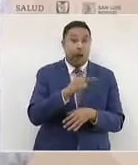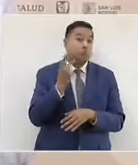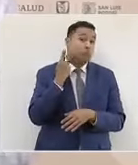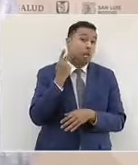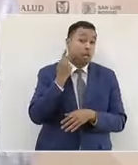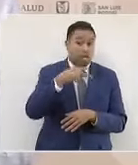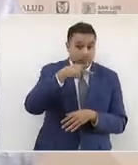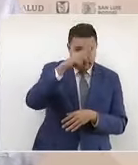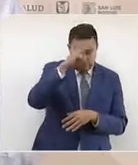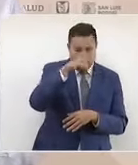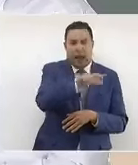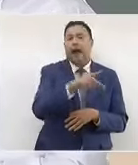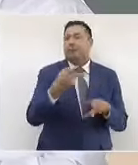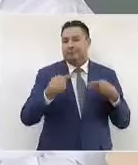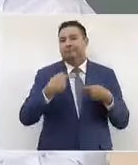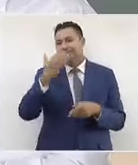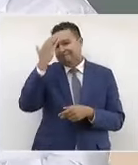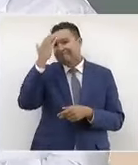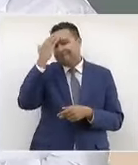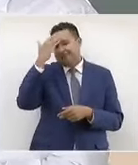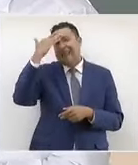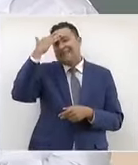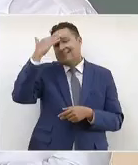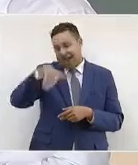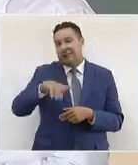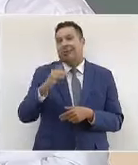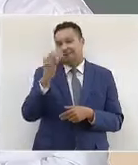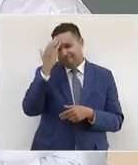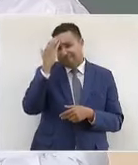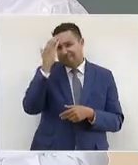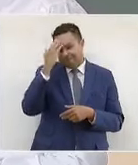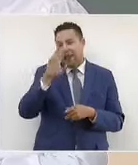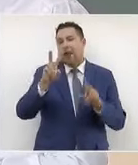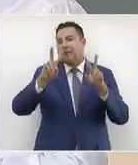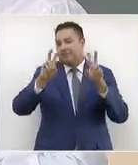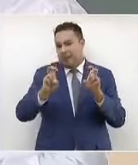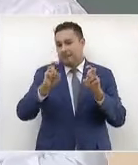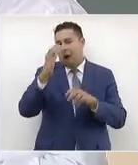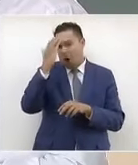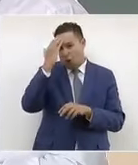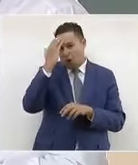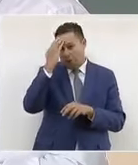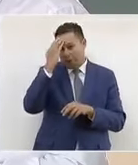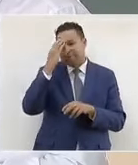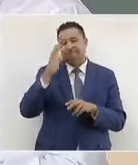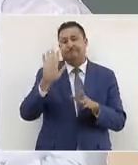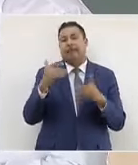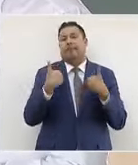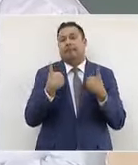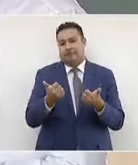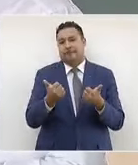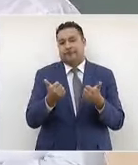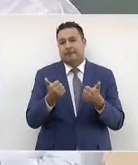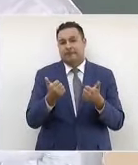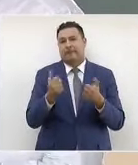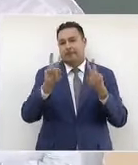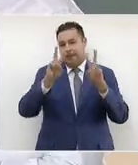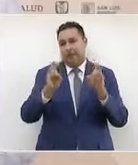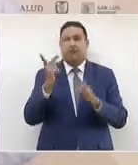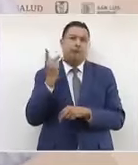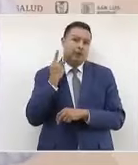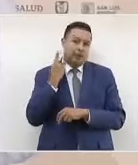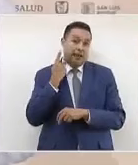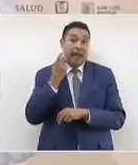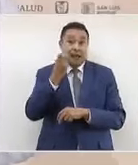mundo. La gente ya tomó conciencia. Y eso es lo más importante,